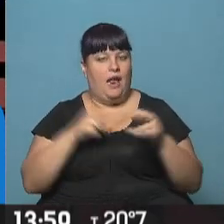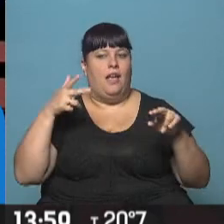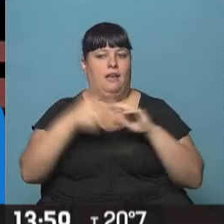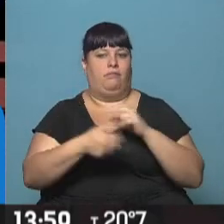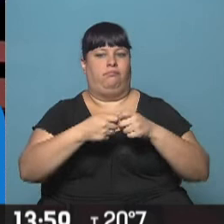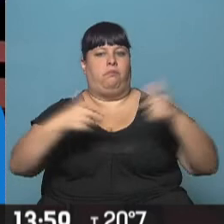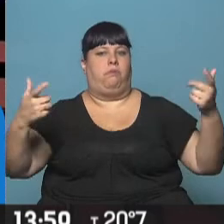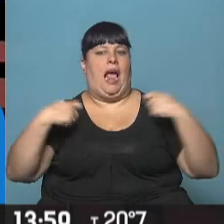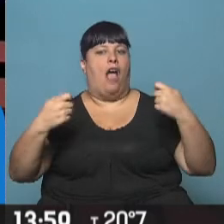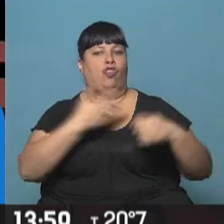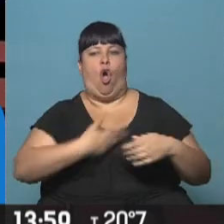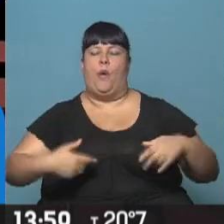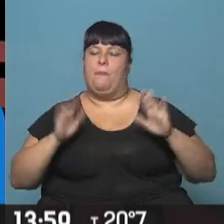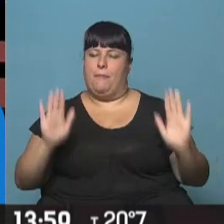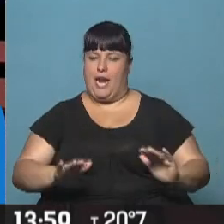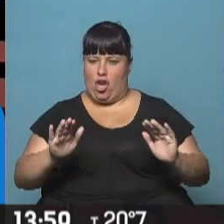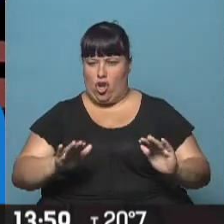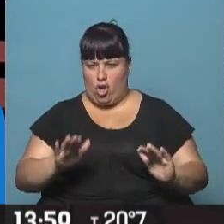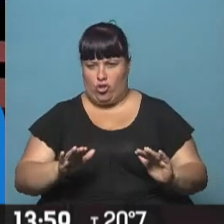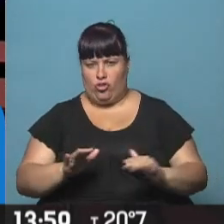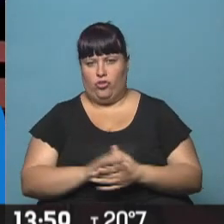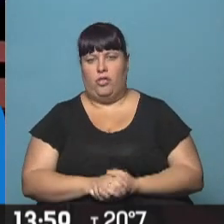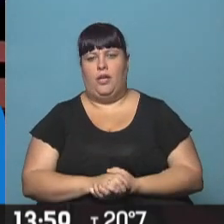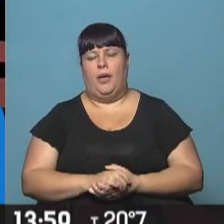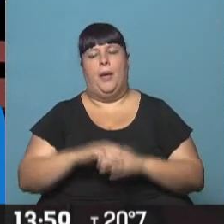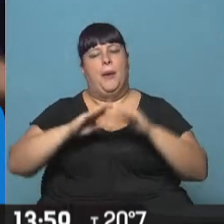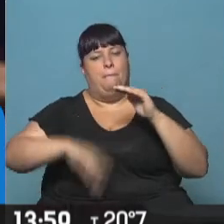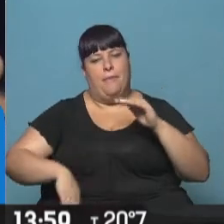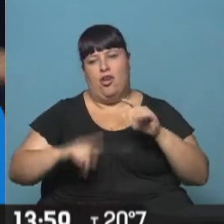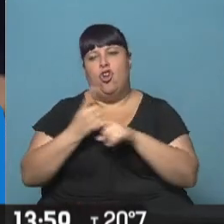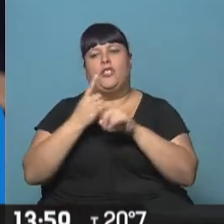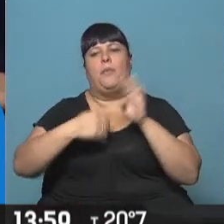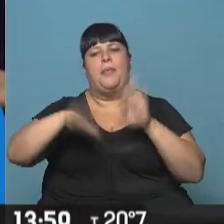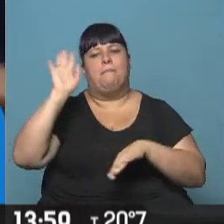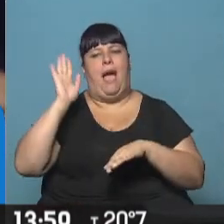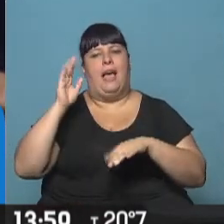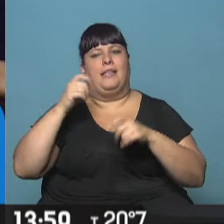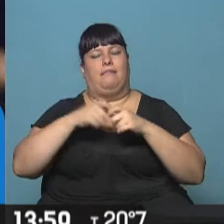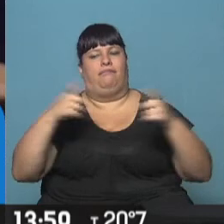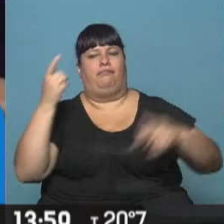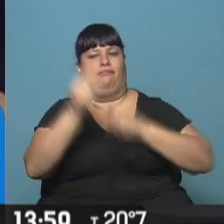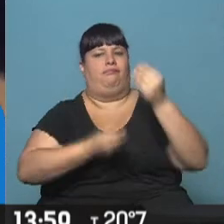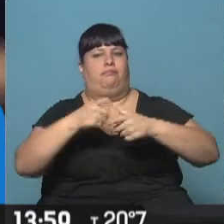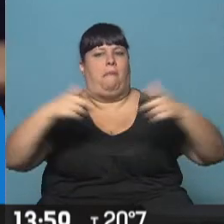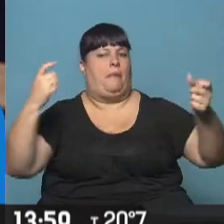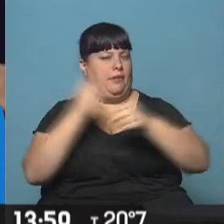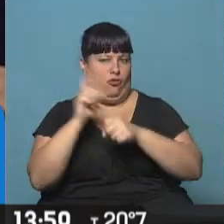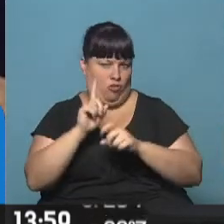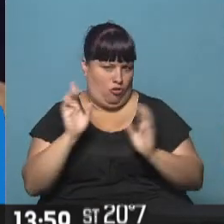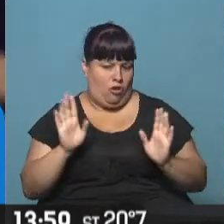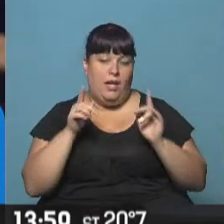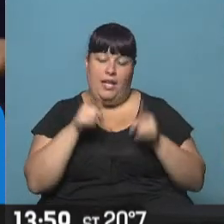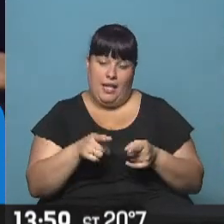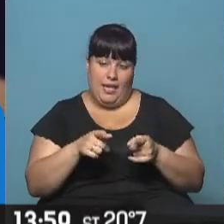al crecimiento del gasto público por debajo, o sea que no puede superar el crecimiento vegetativo de la población, con lo cual